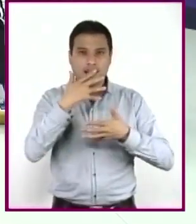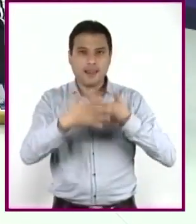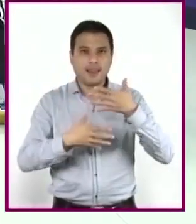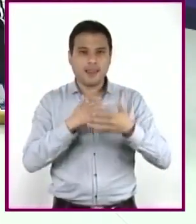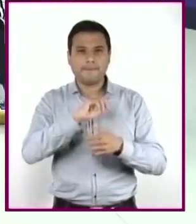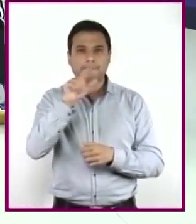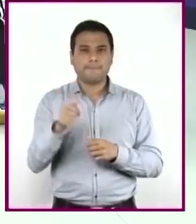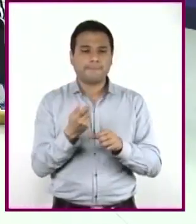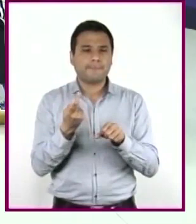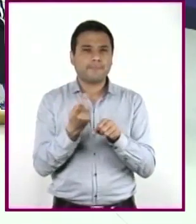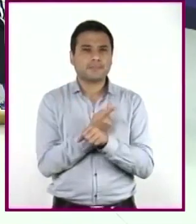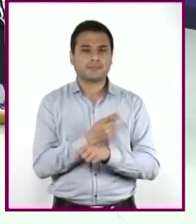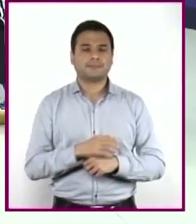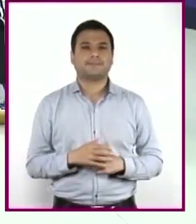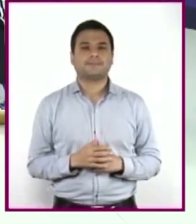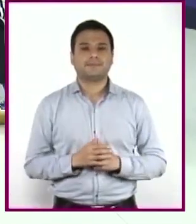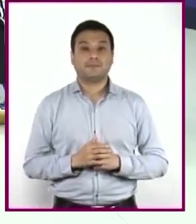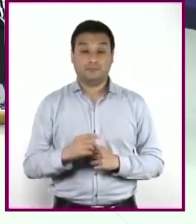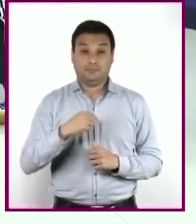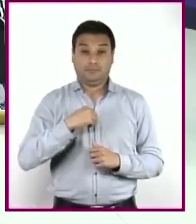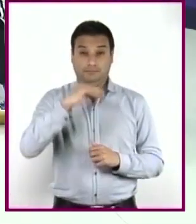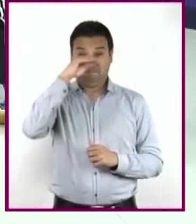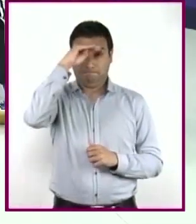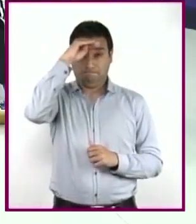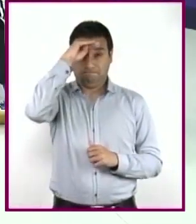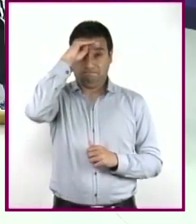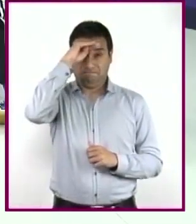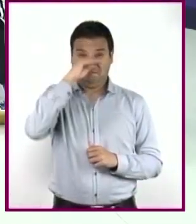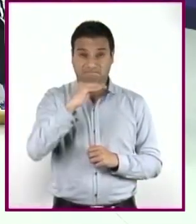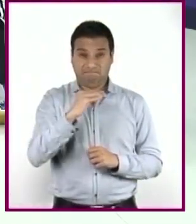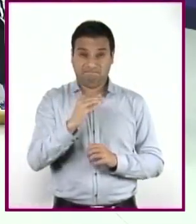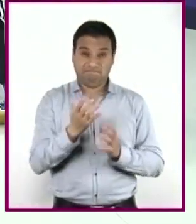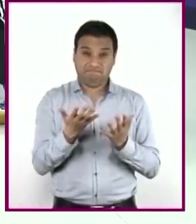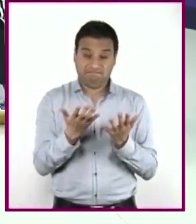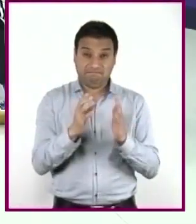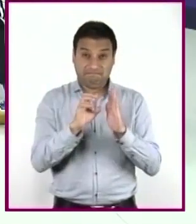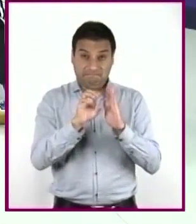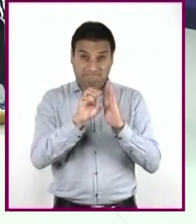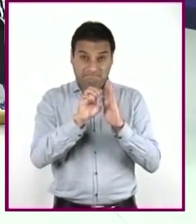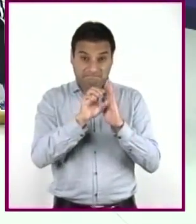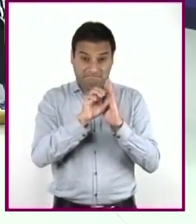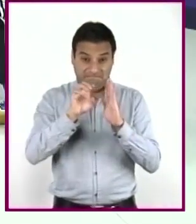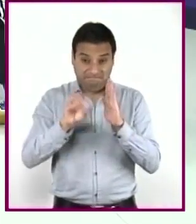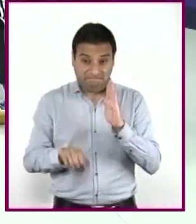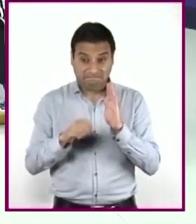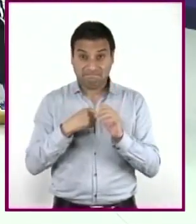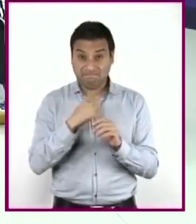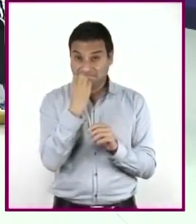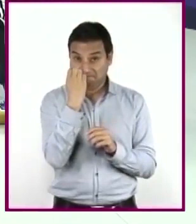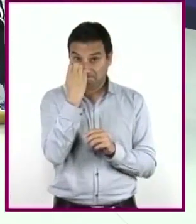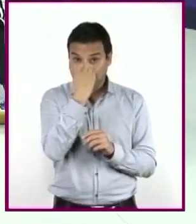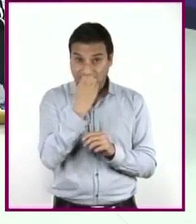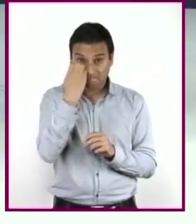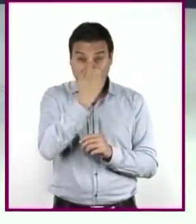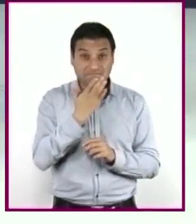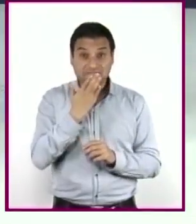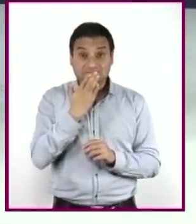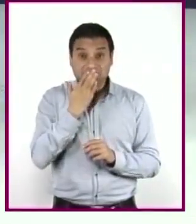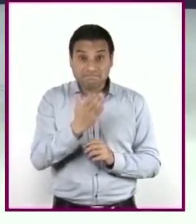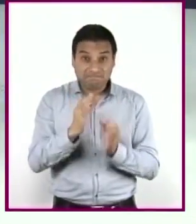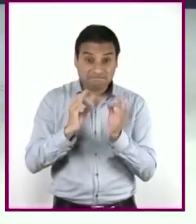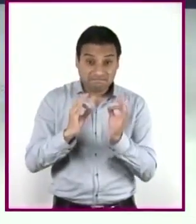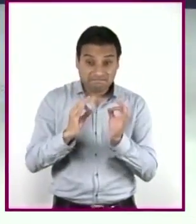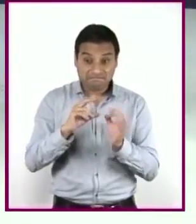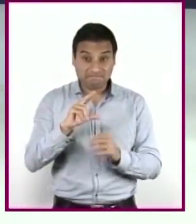Pues yo creo que si no lo analiza y si no piensa bien que, no sé, esto